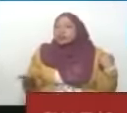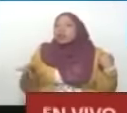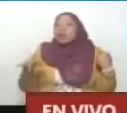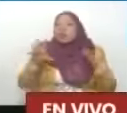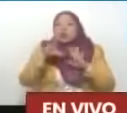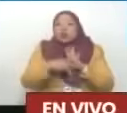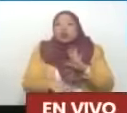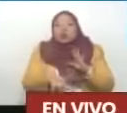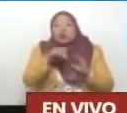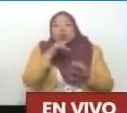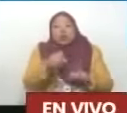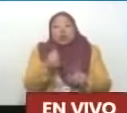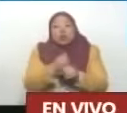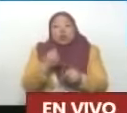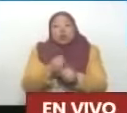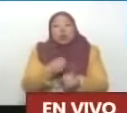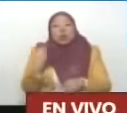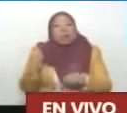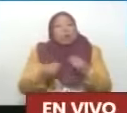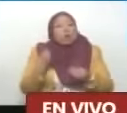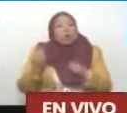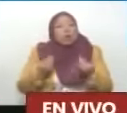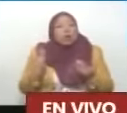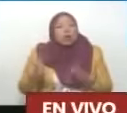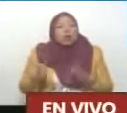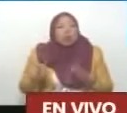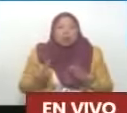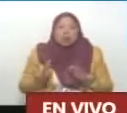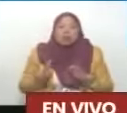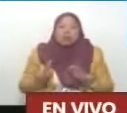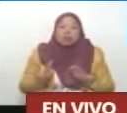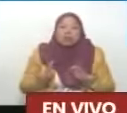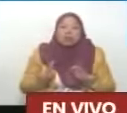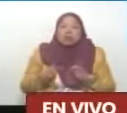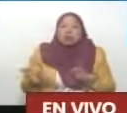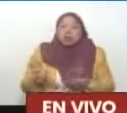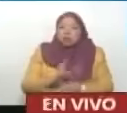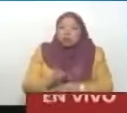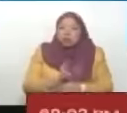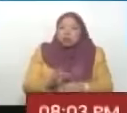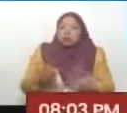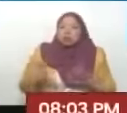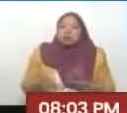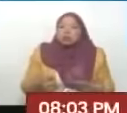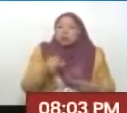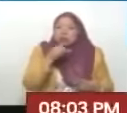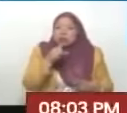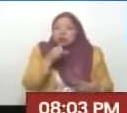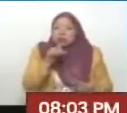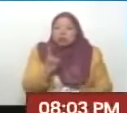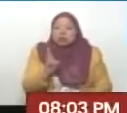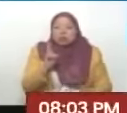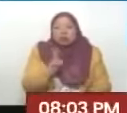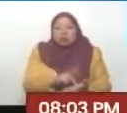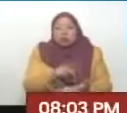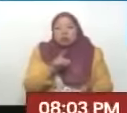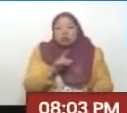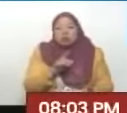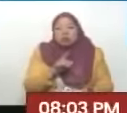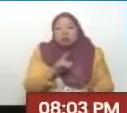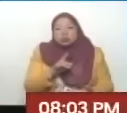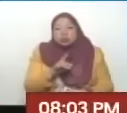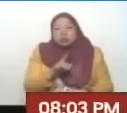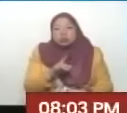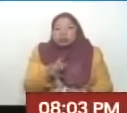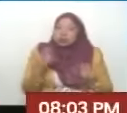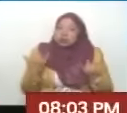y convertirnos en una colonia? Si Milei pretende convertir toda Argentina en una colonia, por eso es que